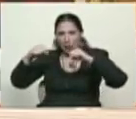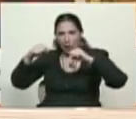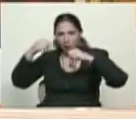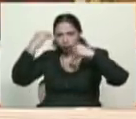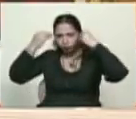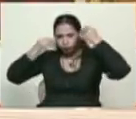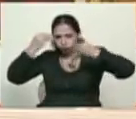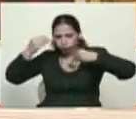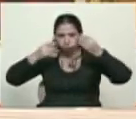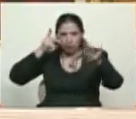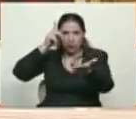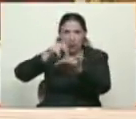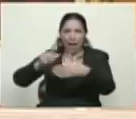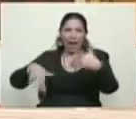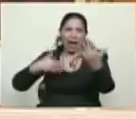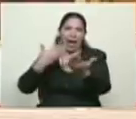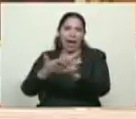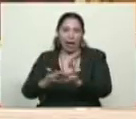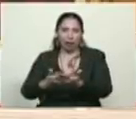hoy llegaron.